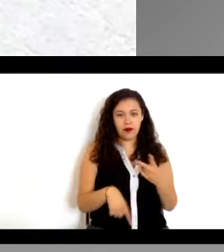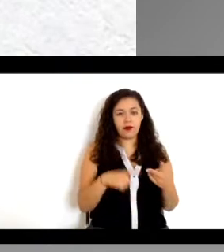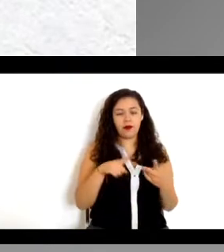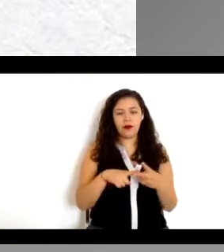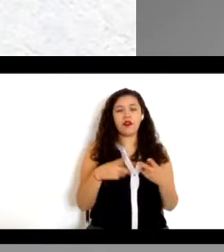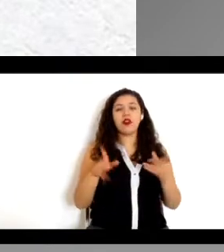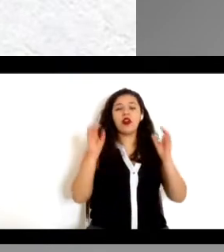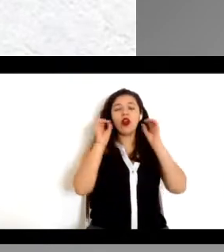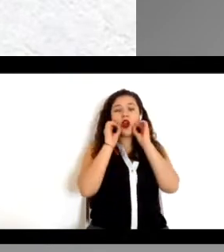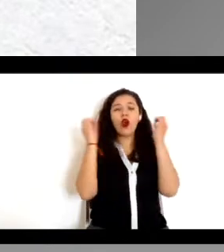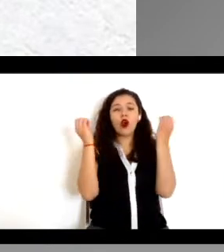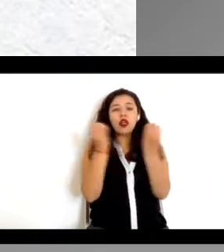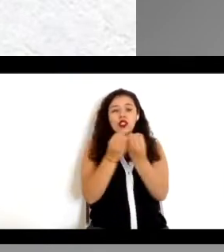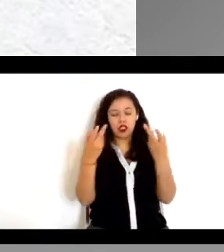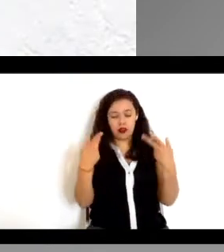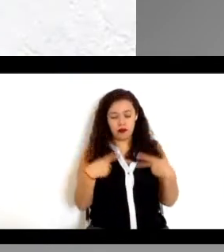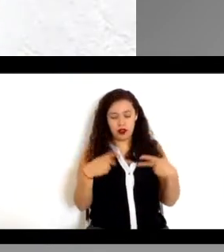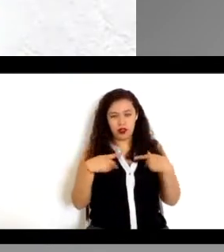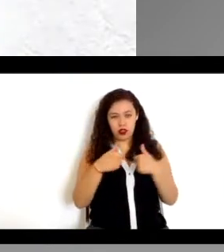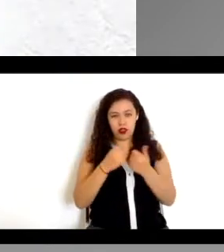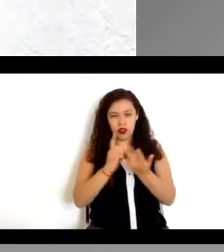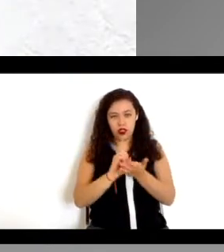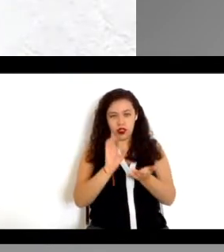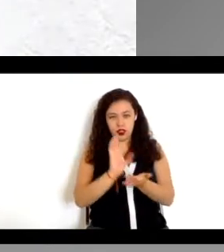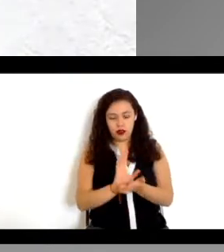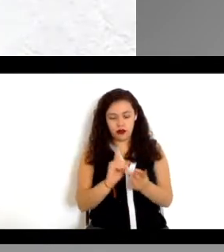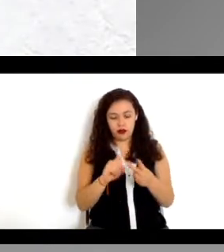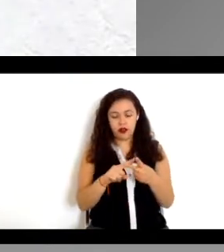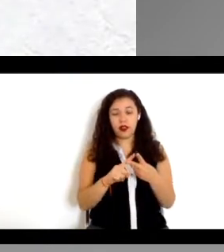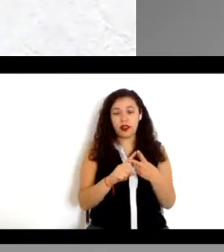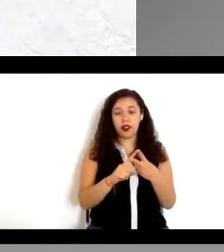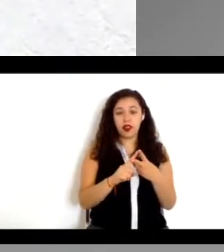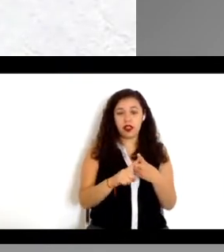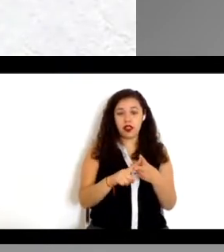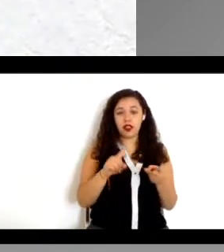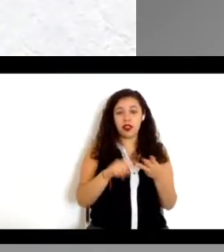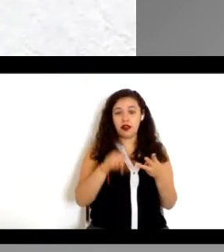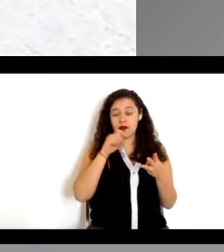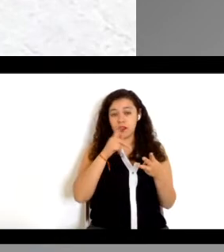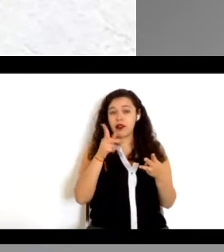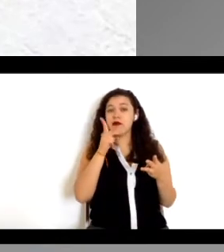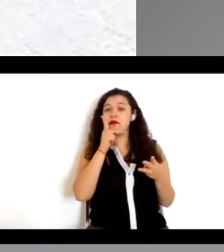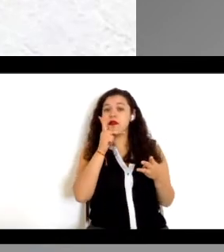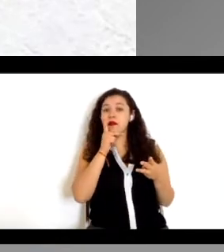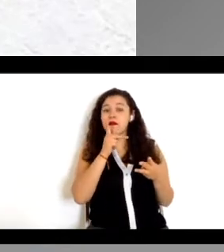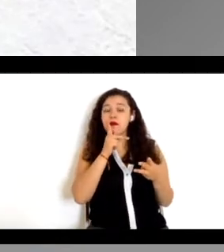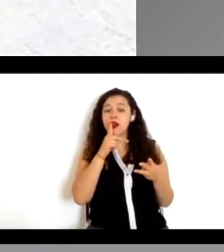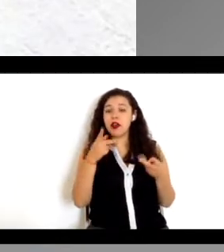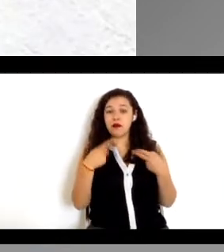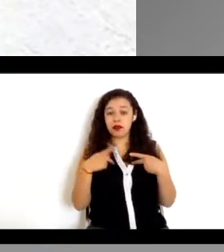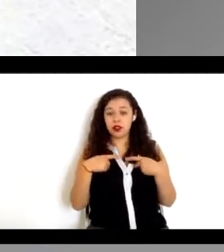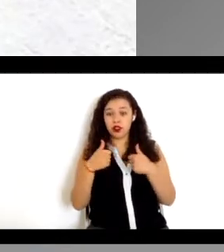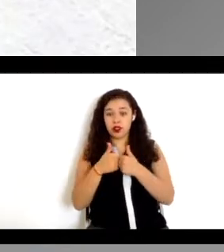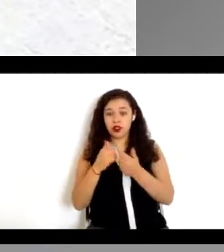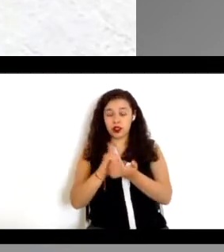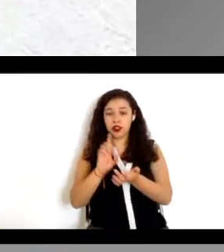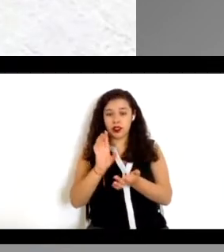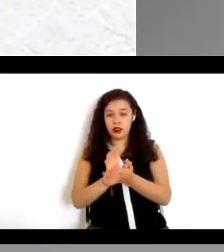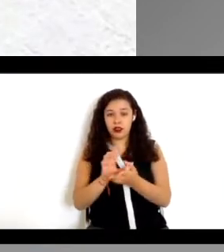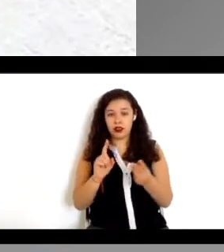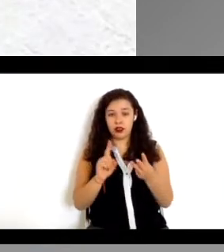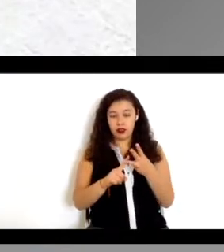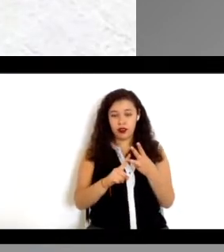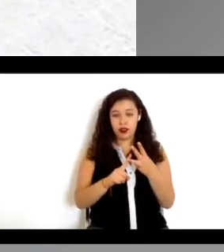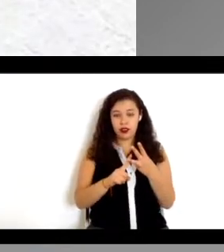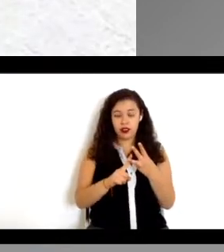organización de persona con discapacidad, incluso como padre de persona con discapacidad, ¿no? Ya que en mi trayecto